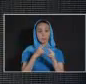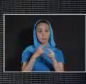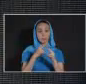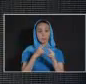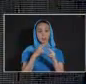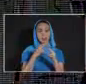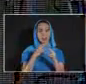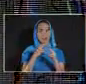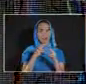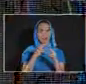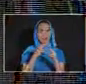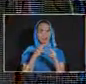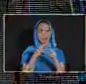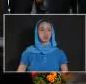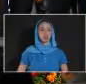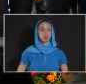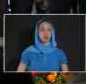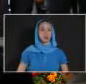Y